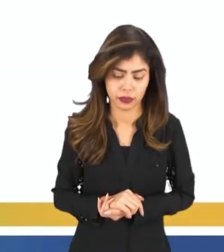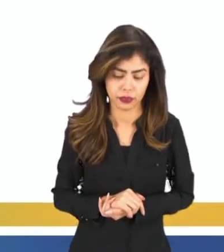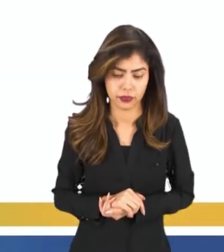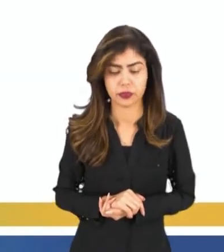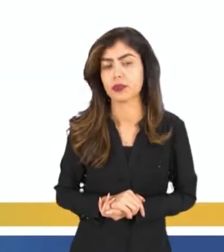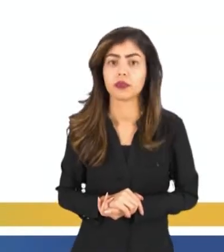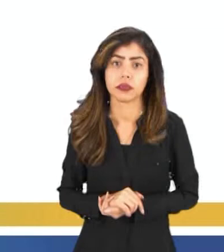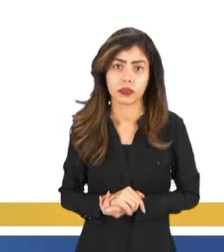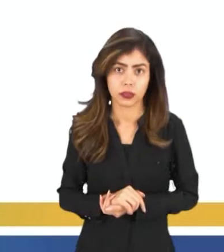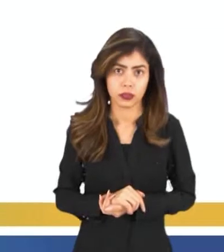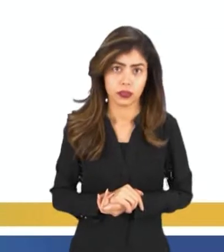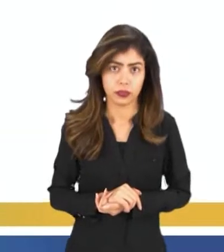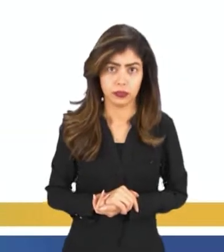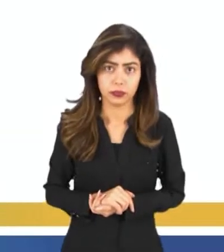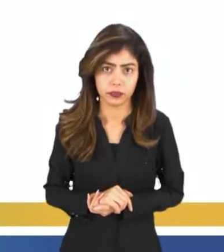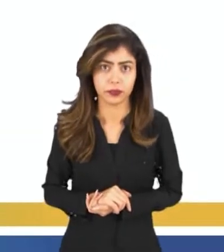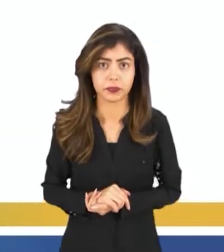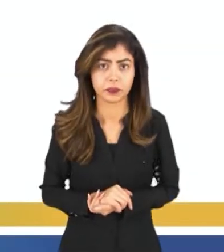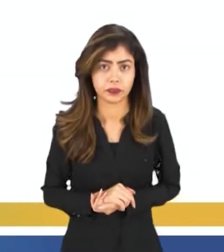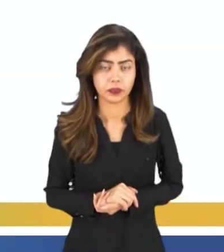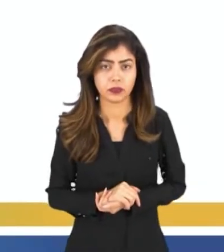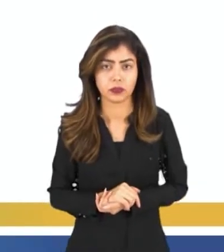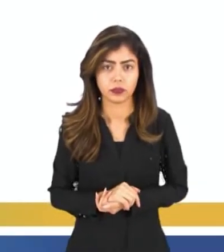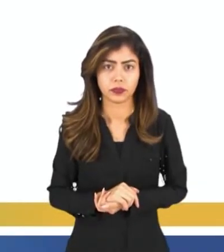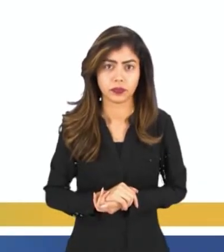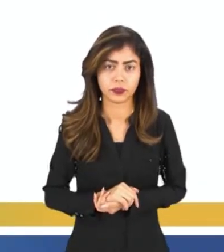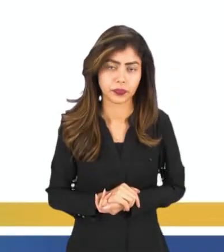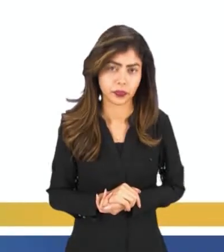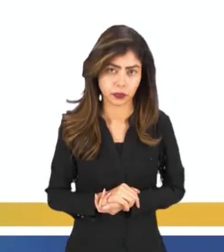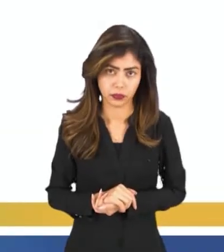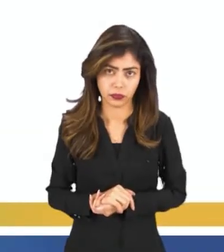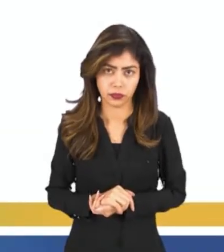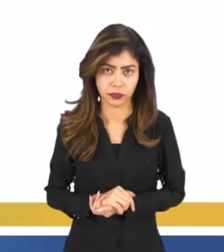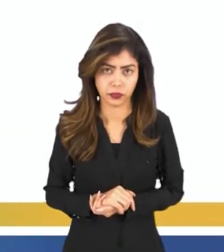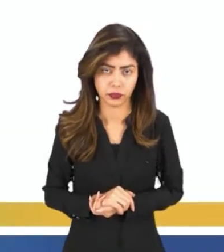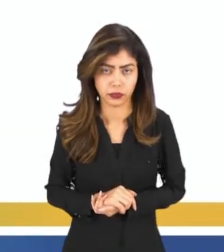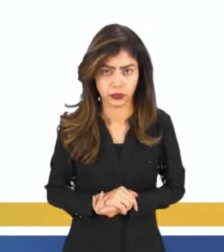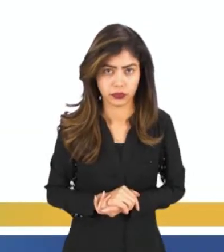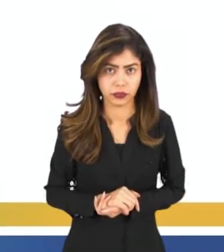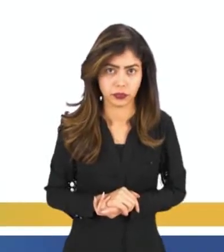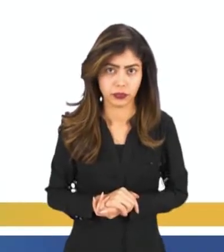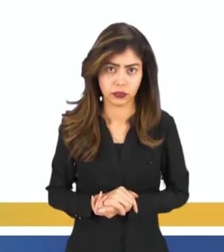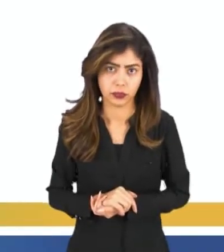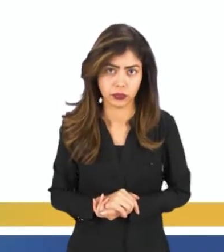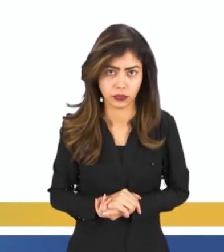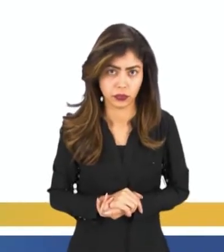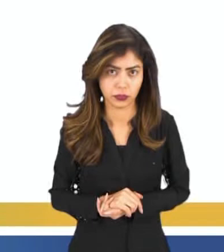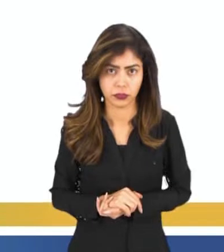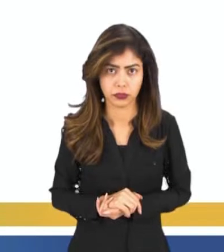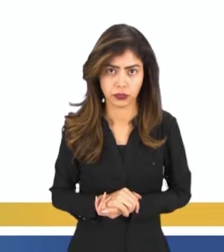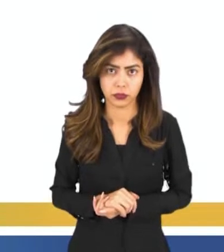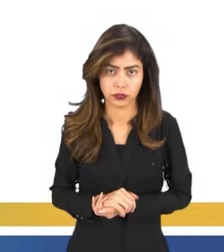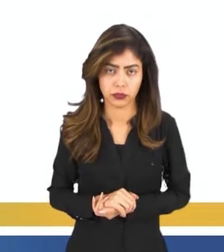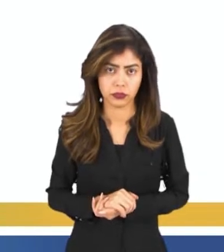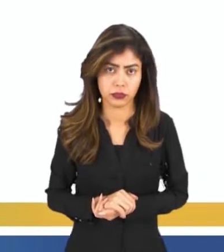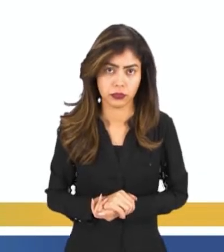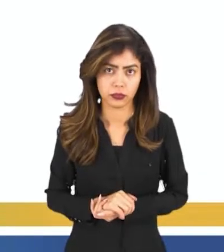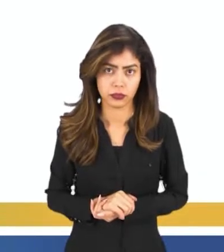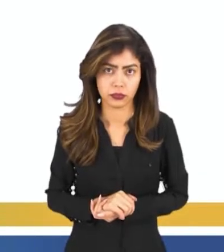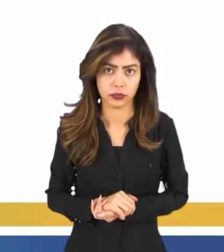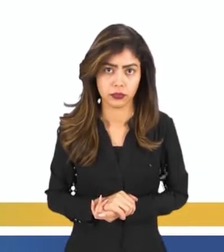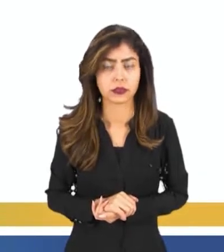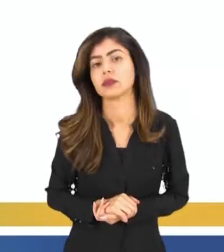todos los científicos coinciden en afirmar con una humildad digna de aprecio